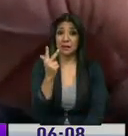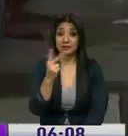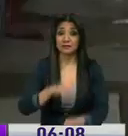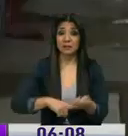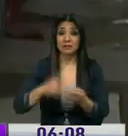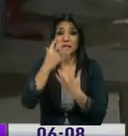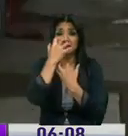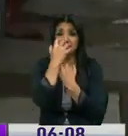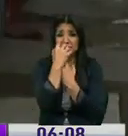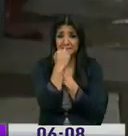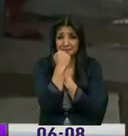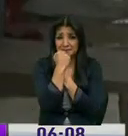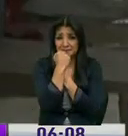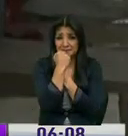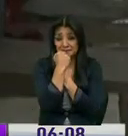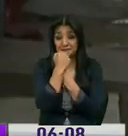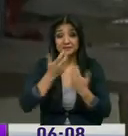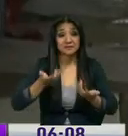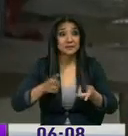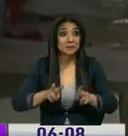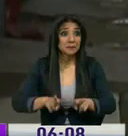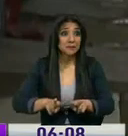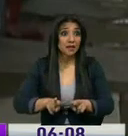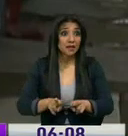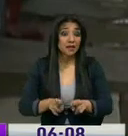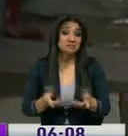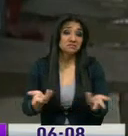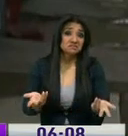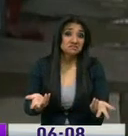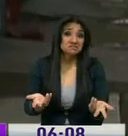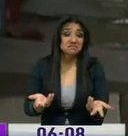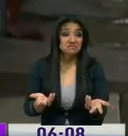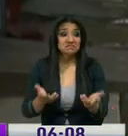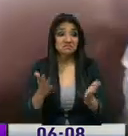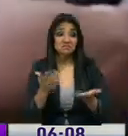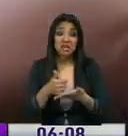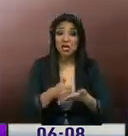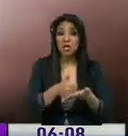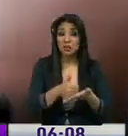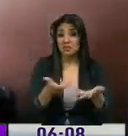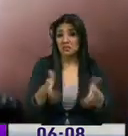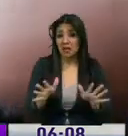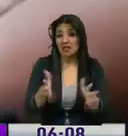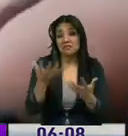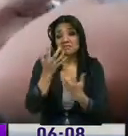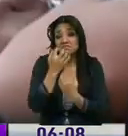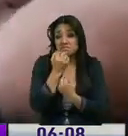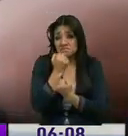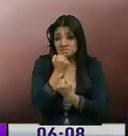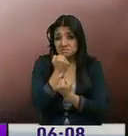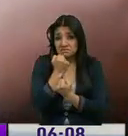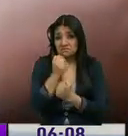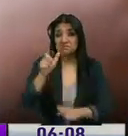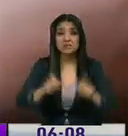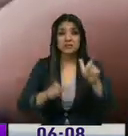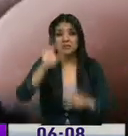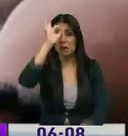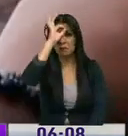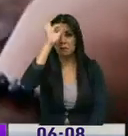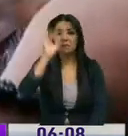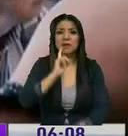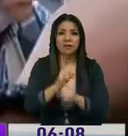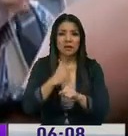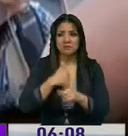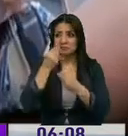como también eran personas que nadie les daba la mano. Él hace como que no, la gente no sabe, nosotros tampoco no le he dicho